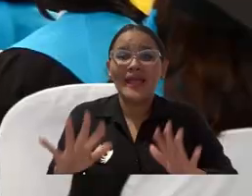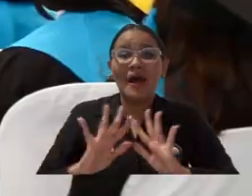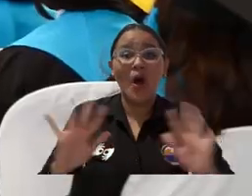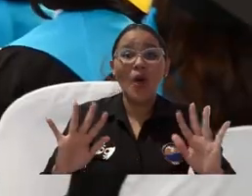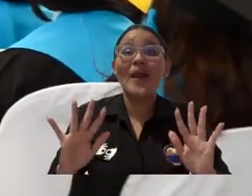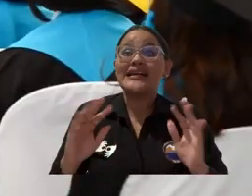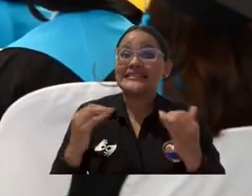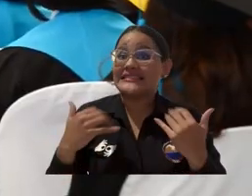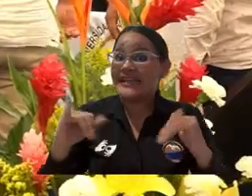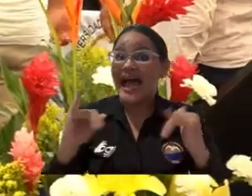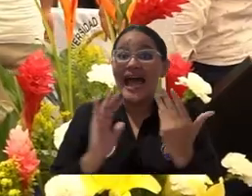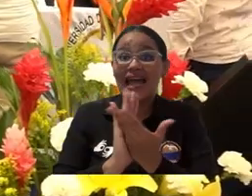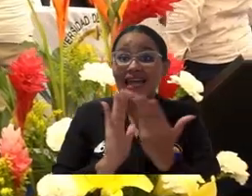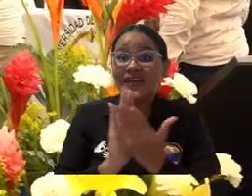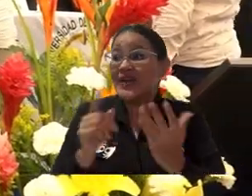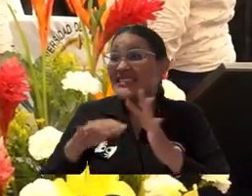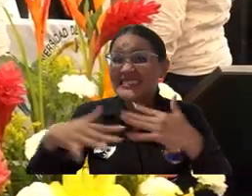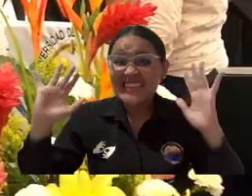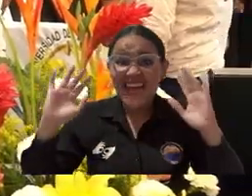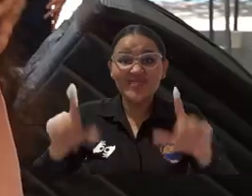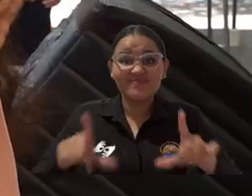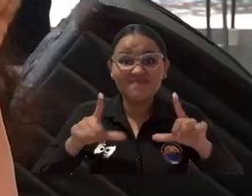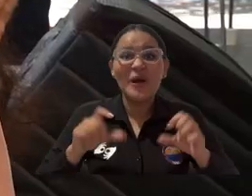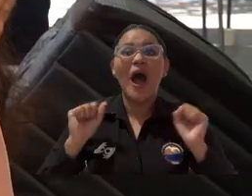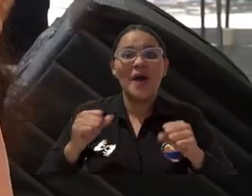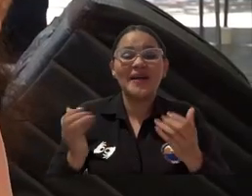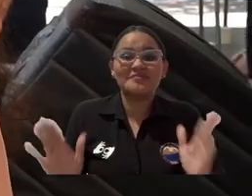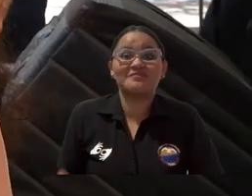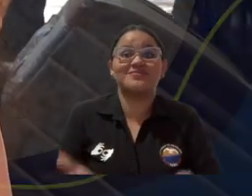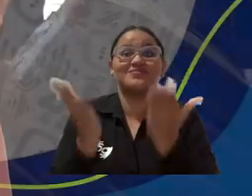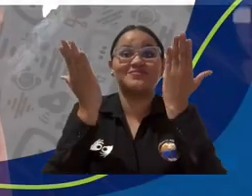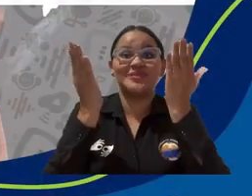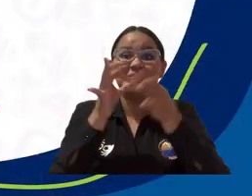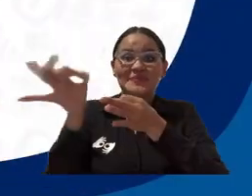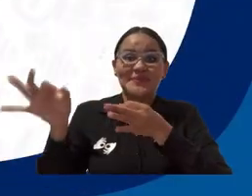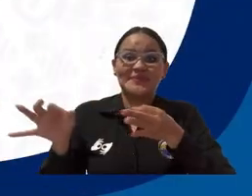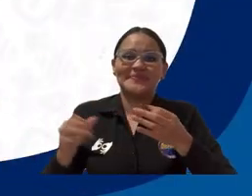trampas de pobreza que ellos ya superaron al acceder a la educación